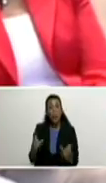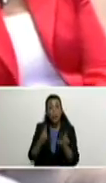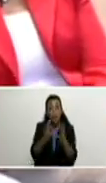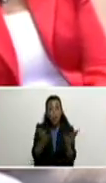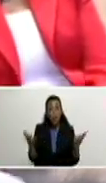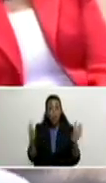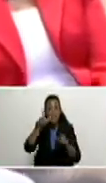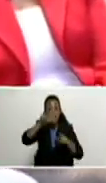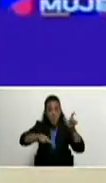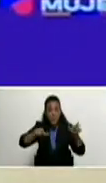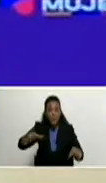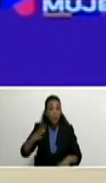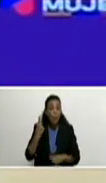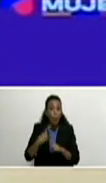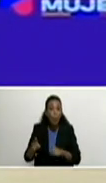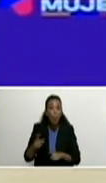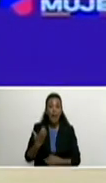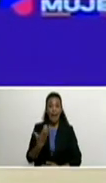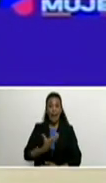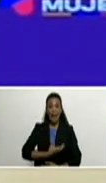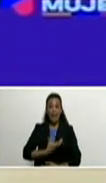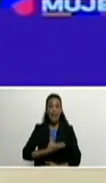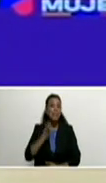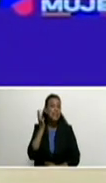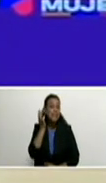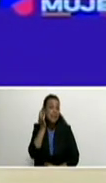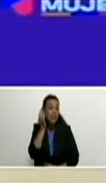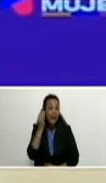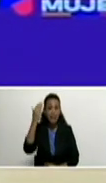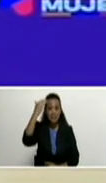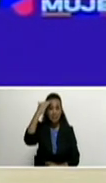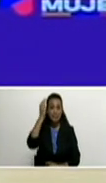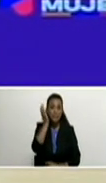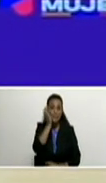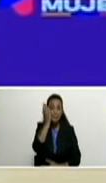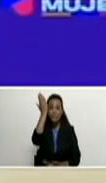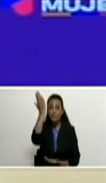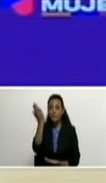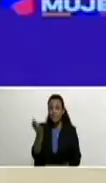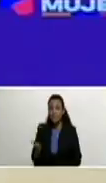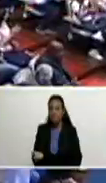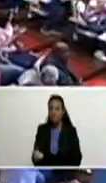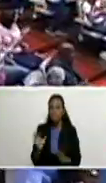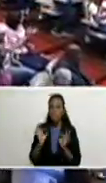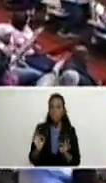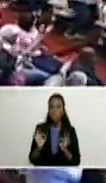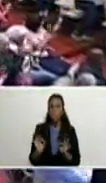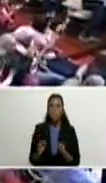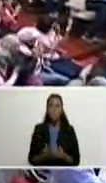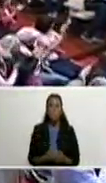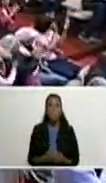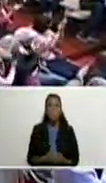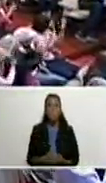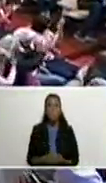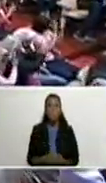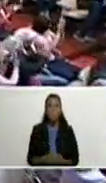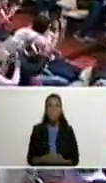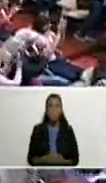entre nosotros la alcaldesa de Caracas, nada más y nada menos que la almiranta en